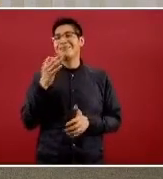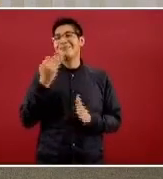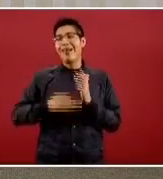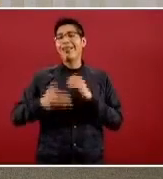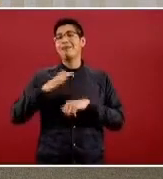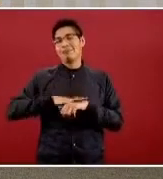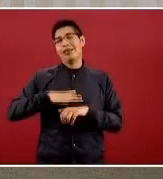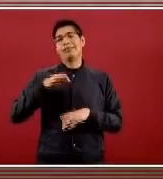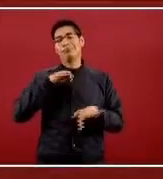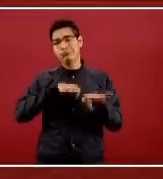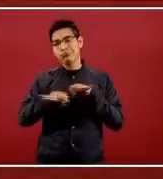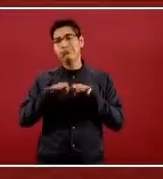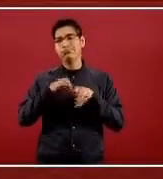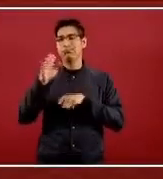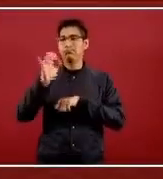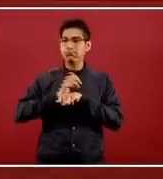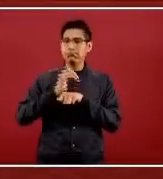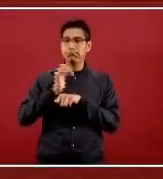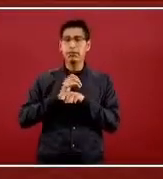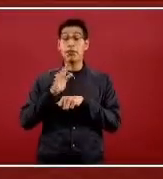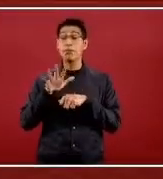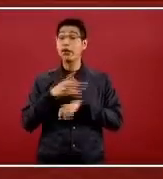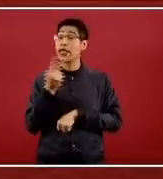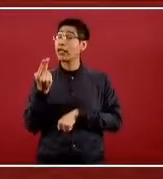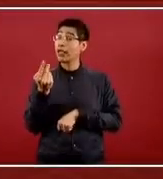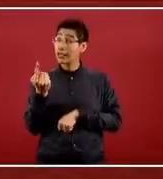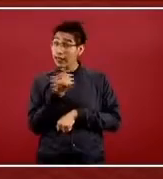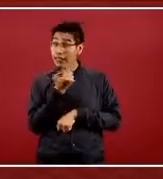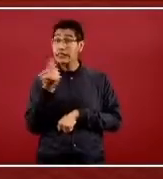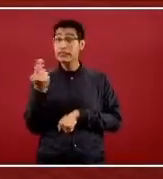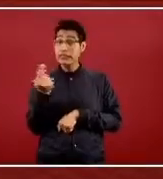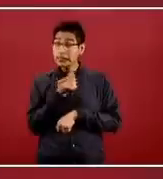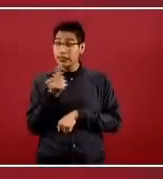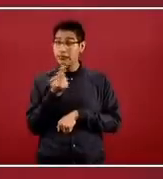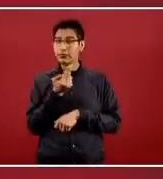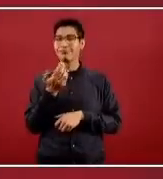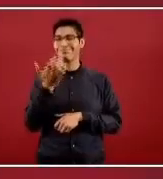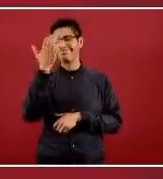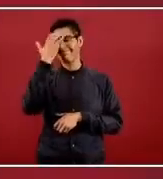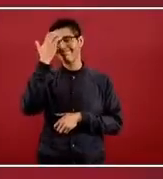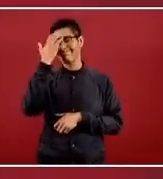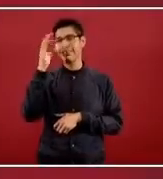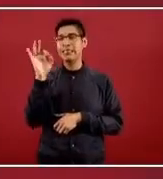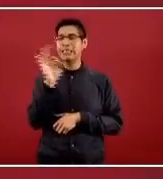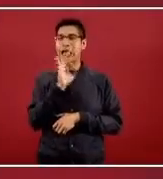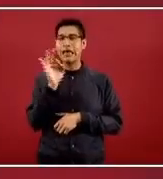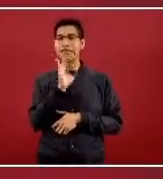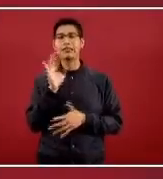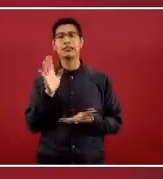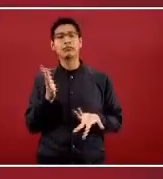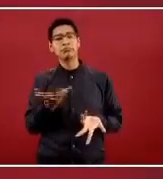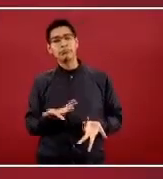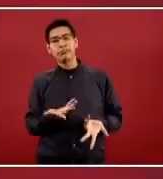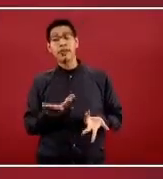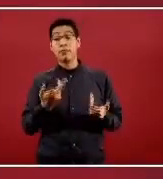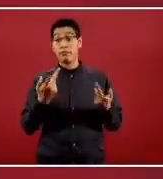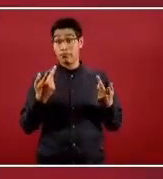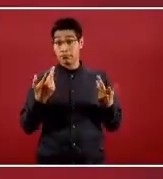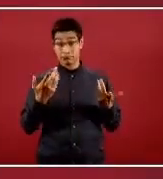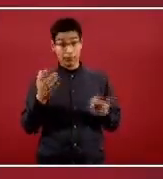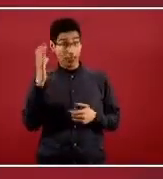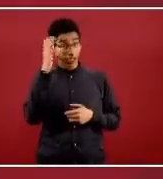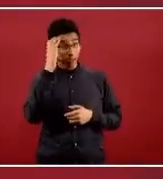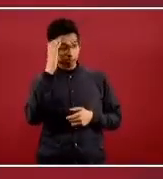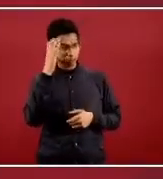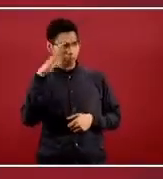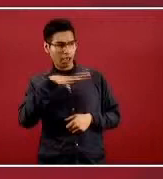el proceso porque hay que reconocer la diferencia entre el censo administrativo sobre el número de camas y